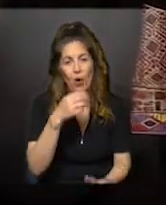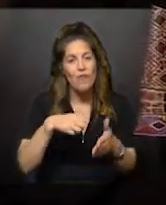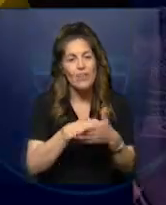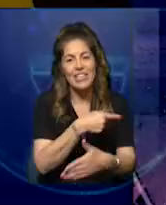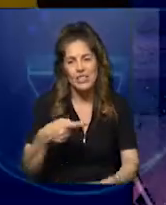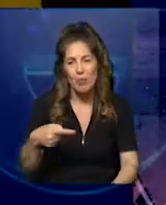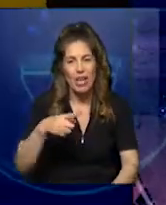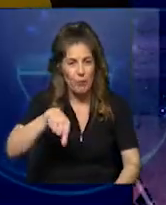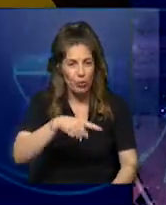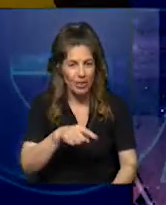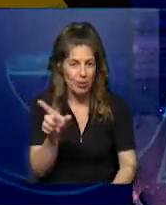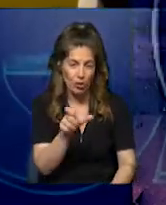para toda la gente en casa chao chao